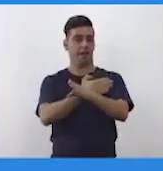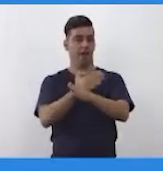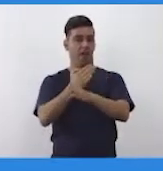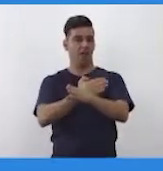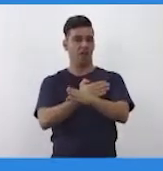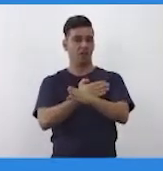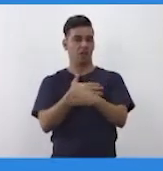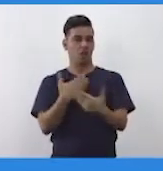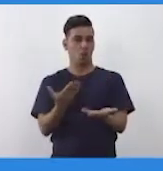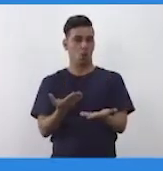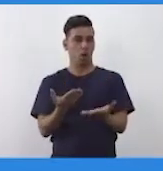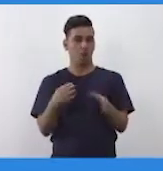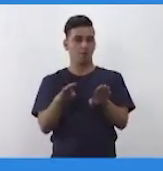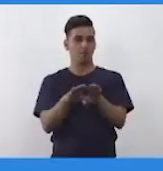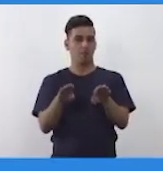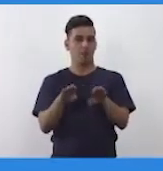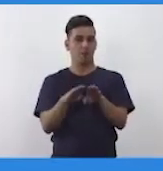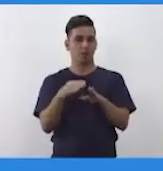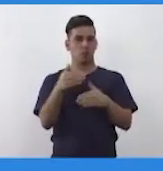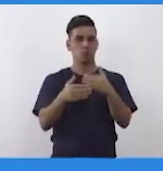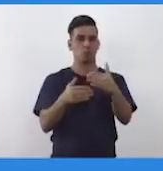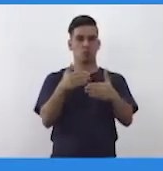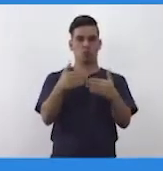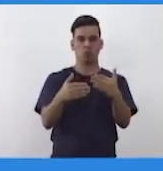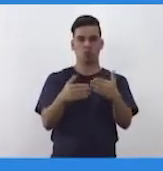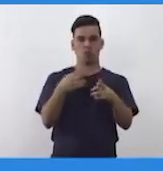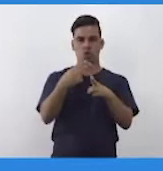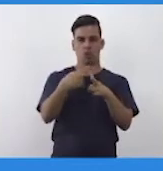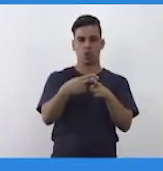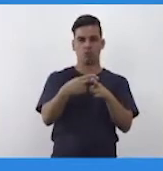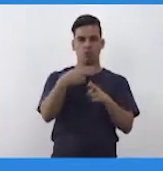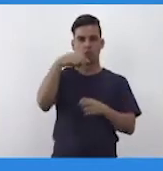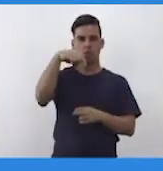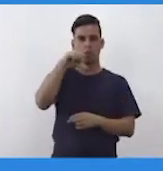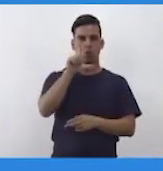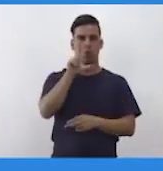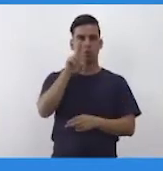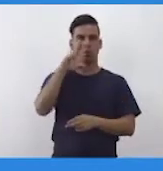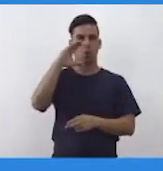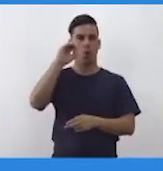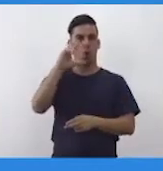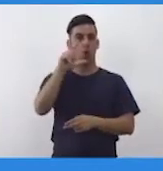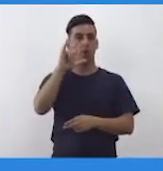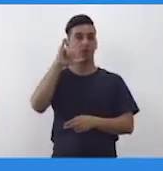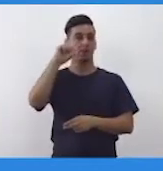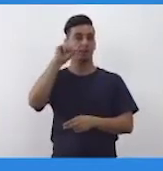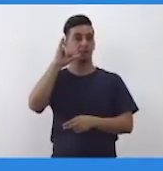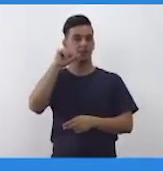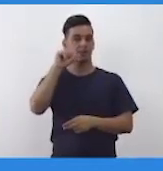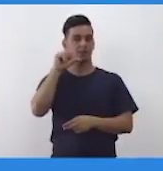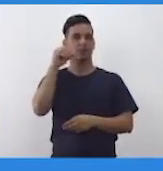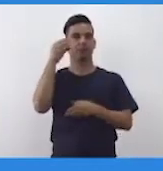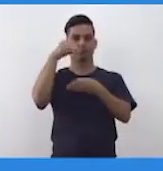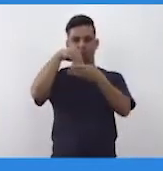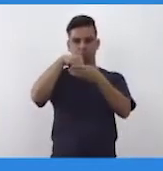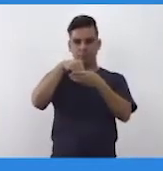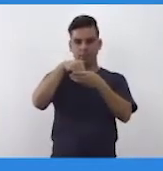proceso que recibe el nombre de glucólisis. Esto ocurre en el citoplasma.